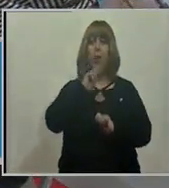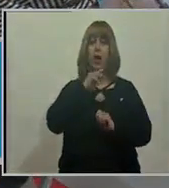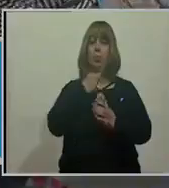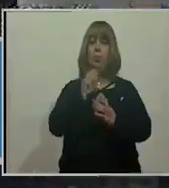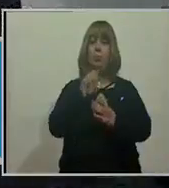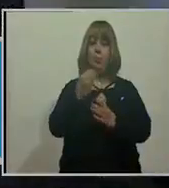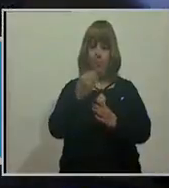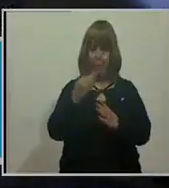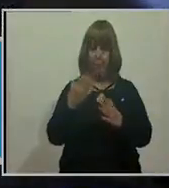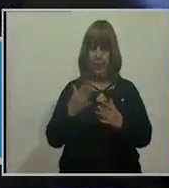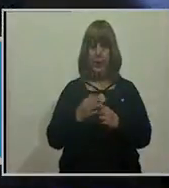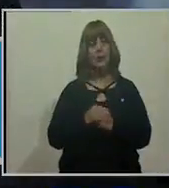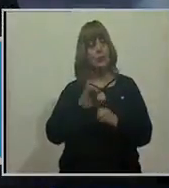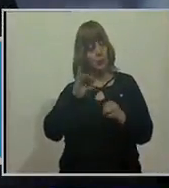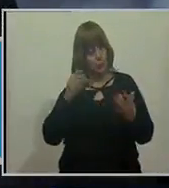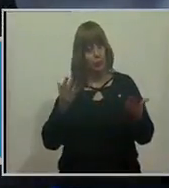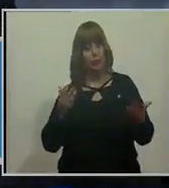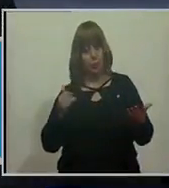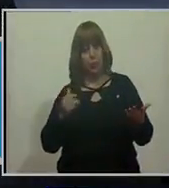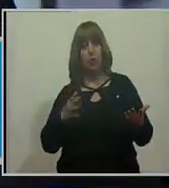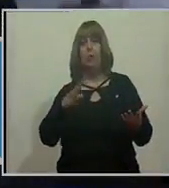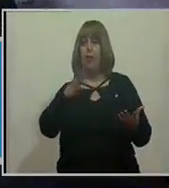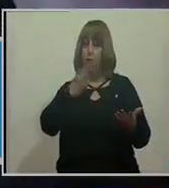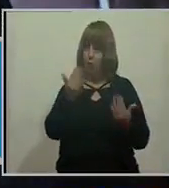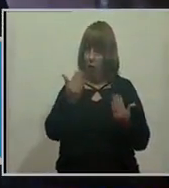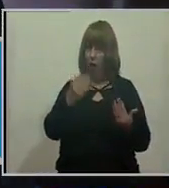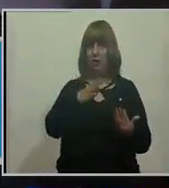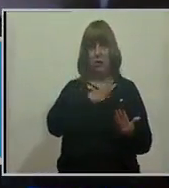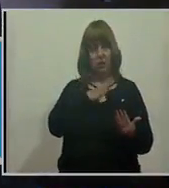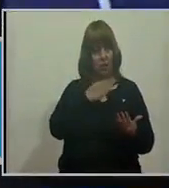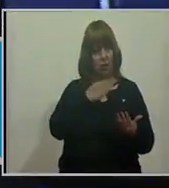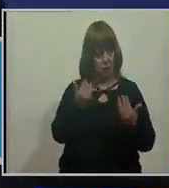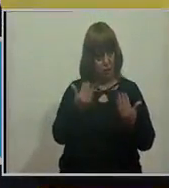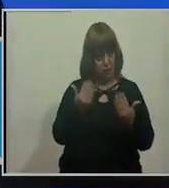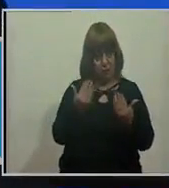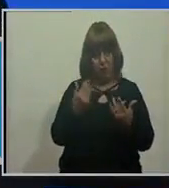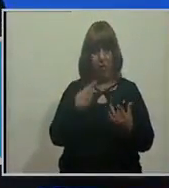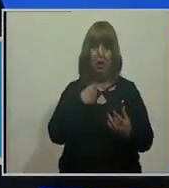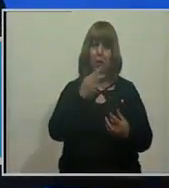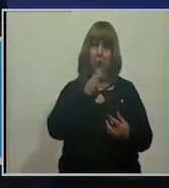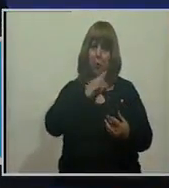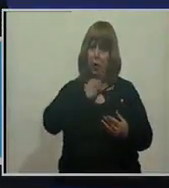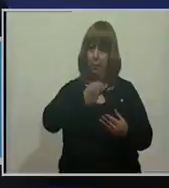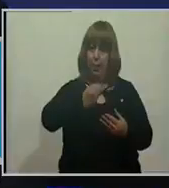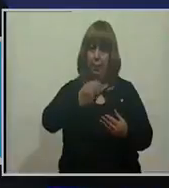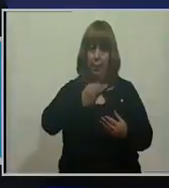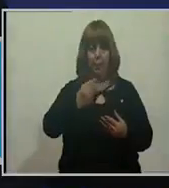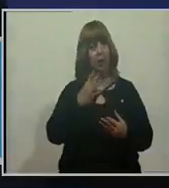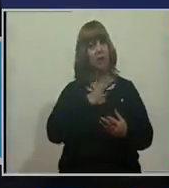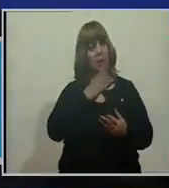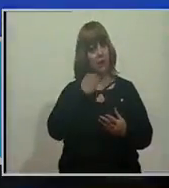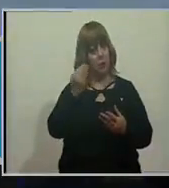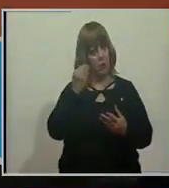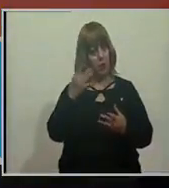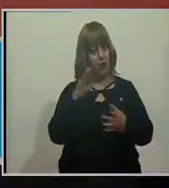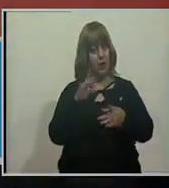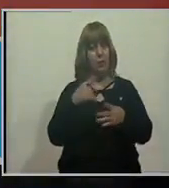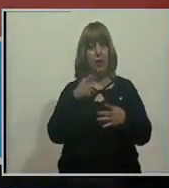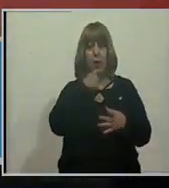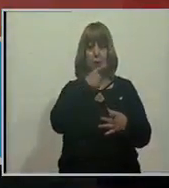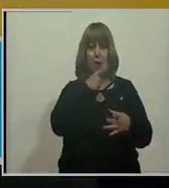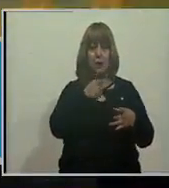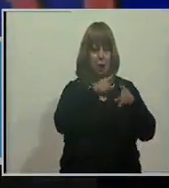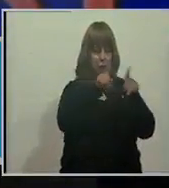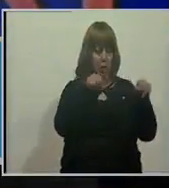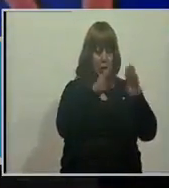dando mucha más uh-huh. voz a las mujeres, todavía falta. Sí. Y es, también depende del ámbito en el que uno esté. Hay ámbitos que están más encasillados uh-huh. o lugares donde